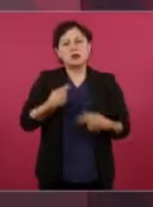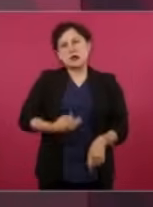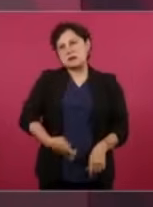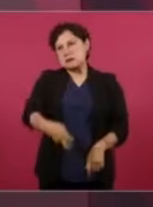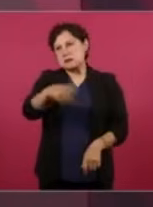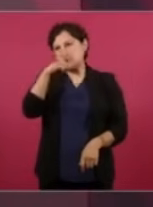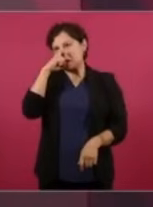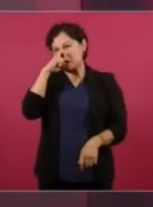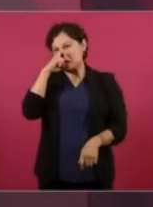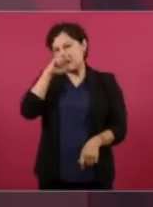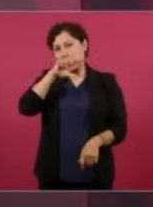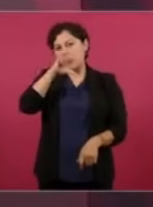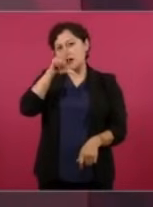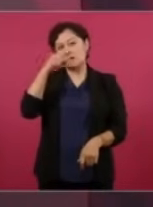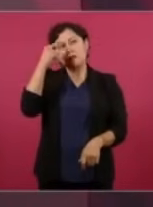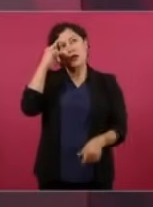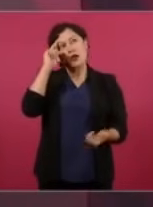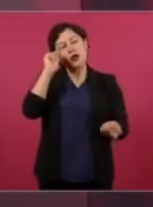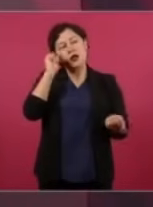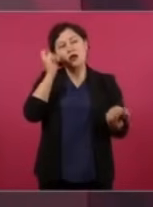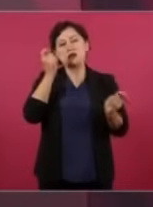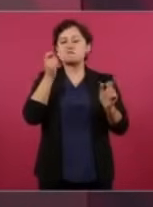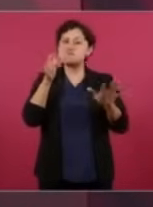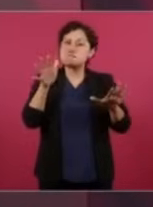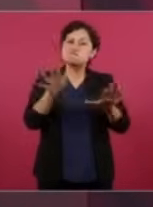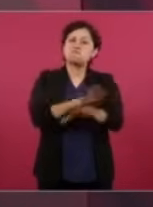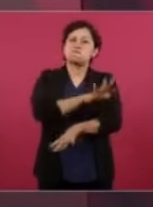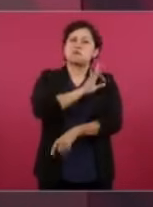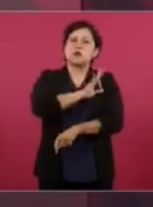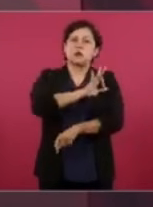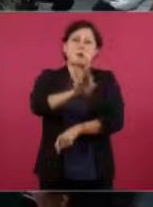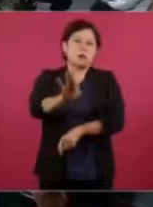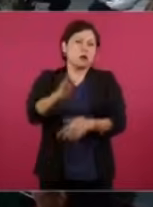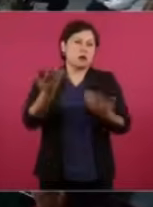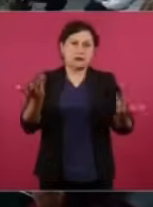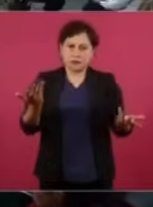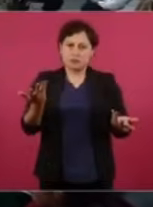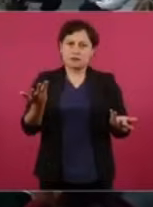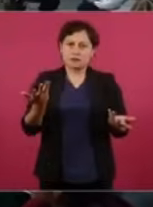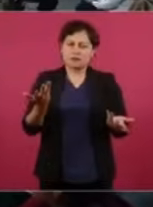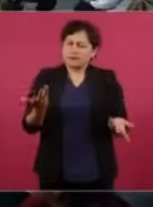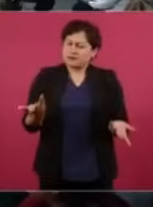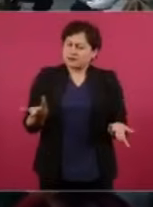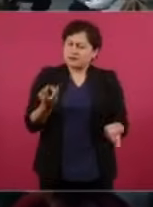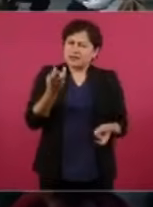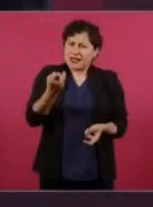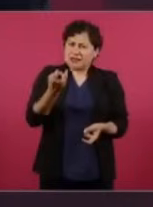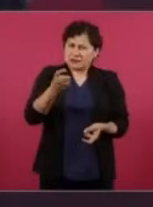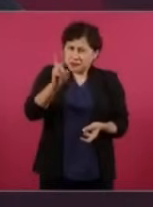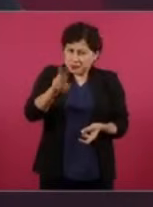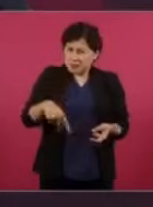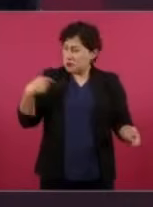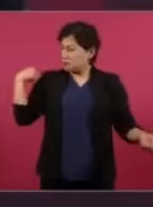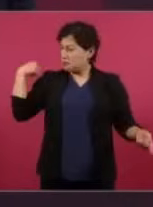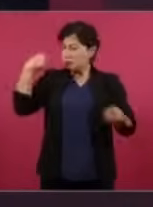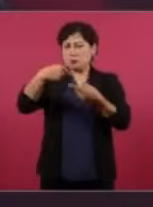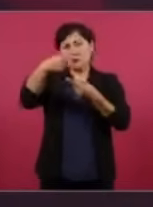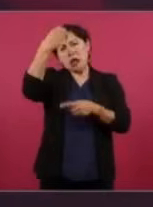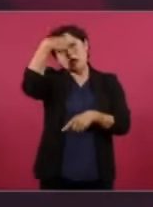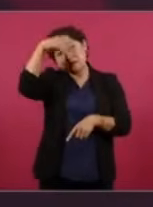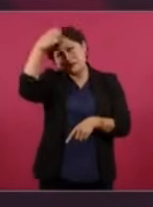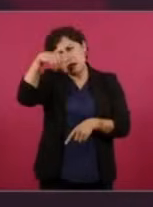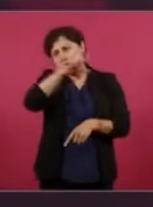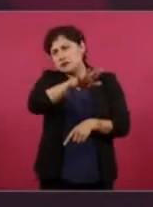piedras cambian de modo de pensar. Y además está demostrado en la vida, hay quienes